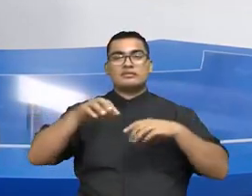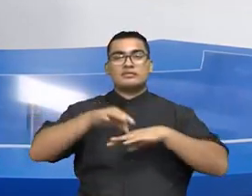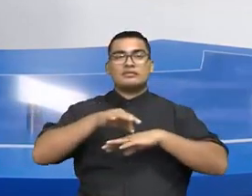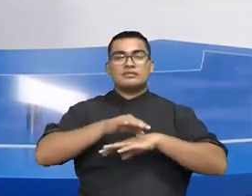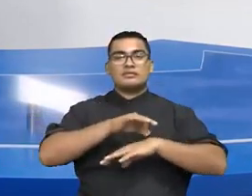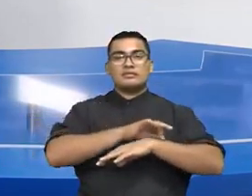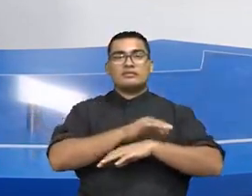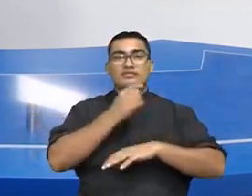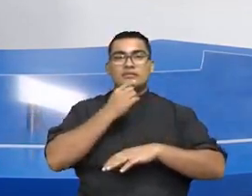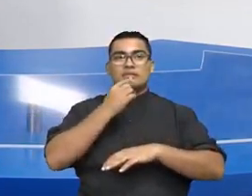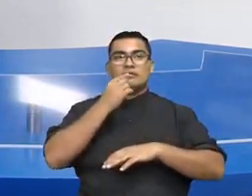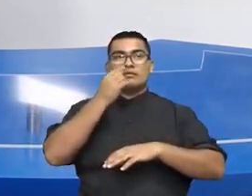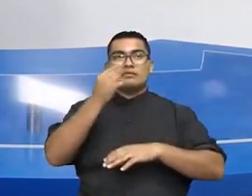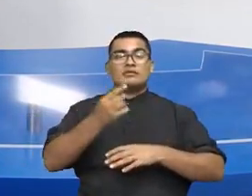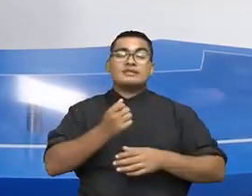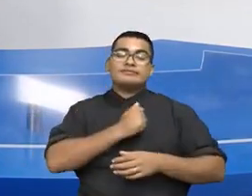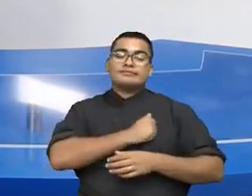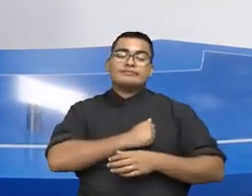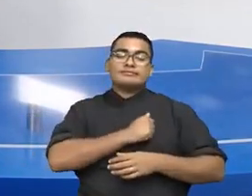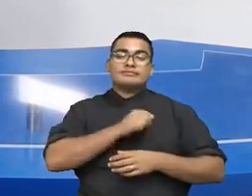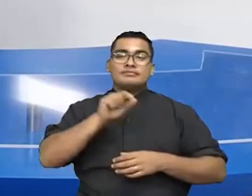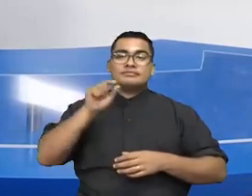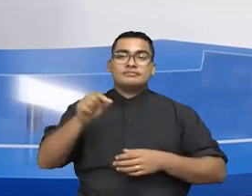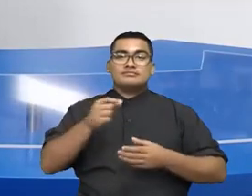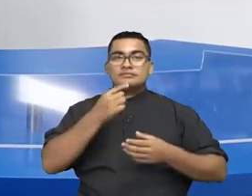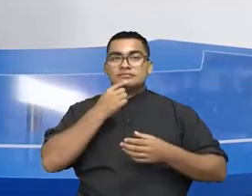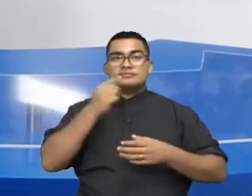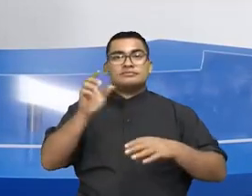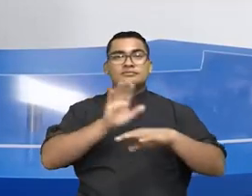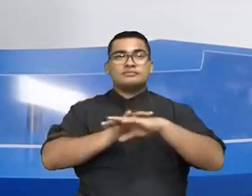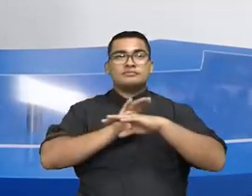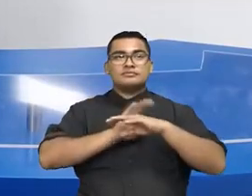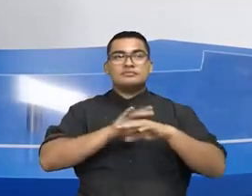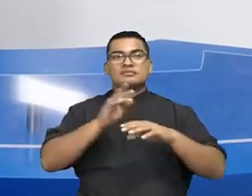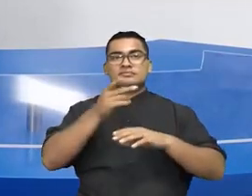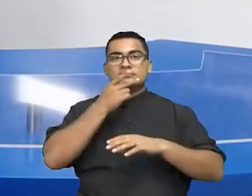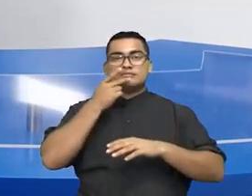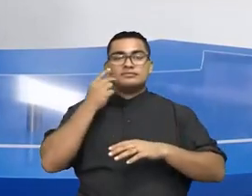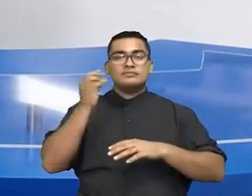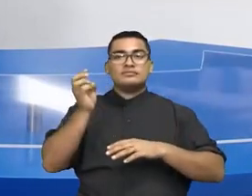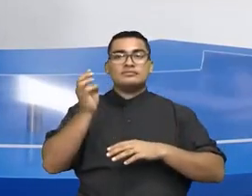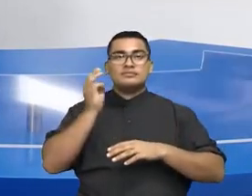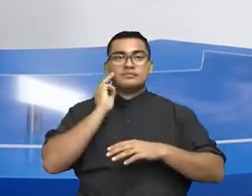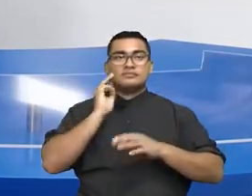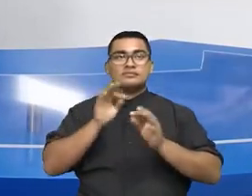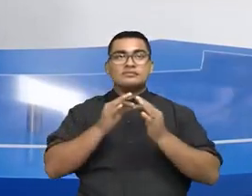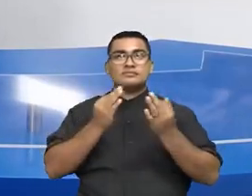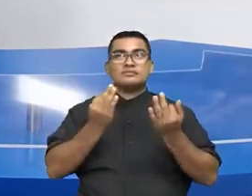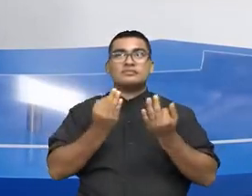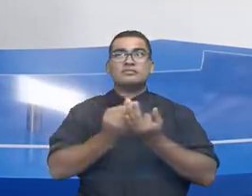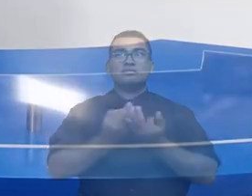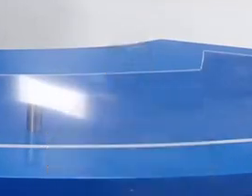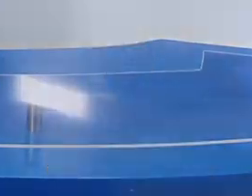Rosario Murillo, quien lamentó la terrible noticia y llamó a los padres de familia a cuidar de los menores.